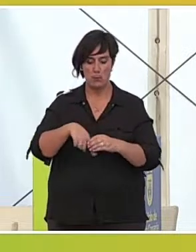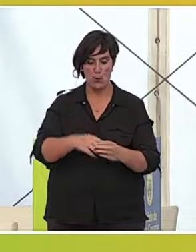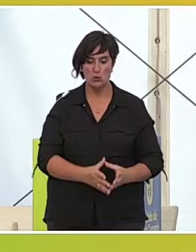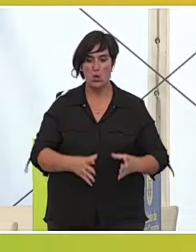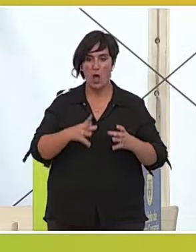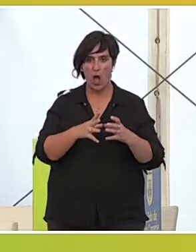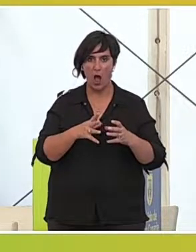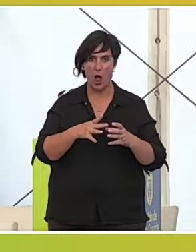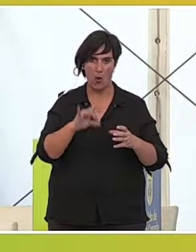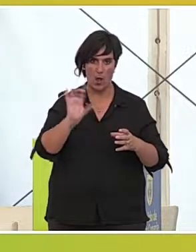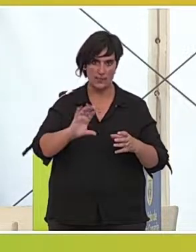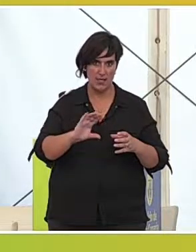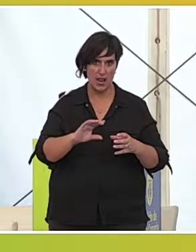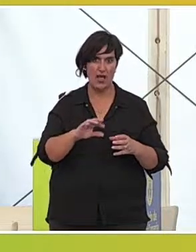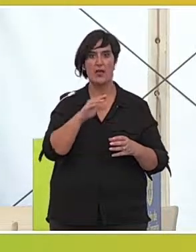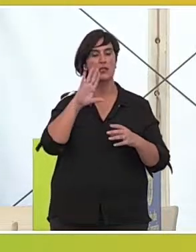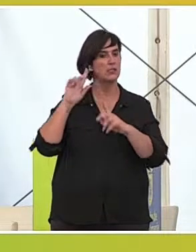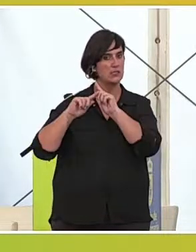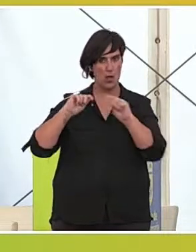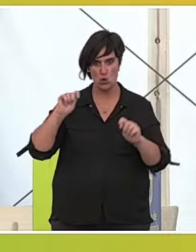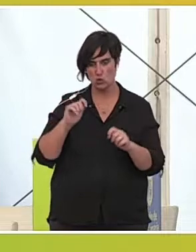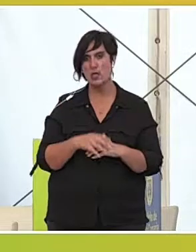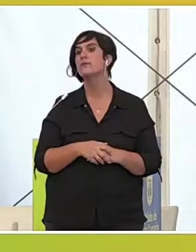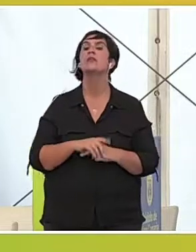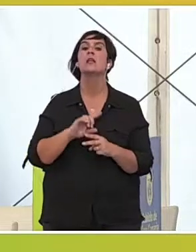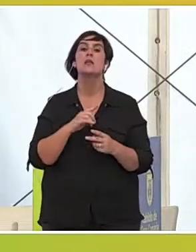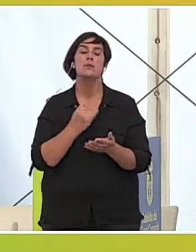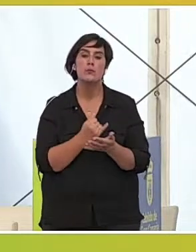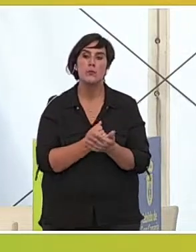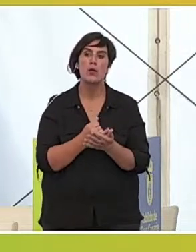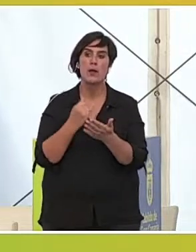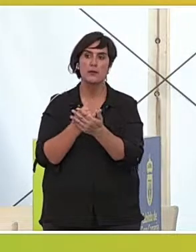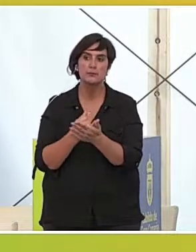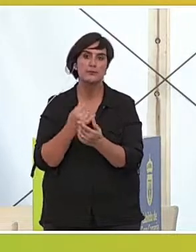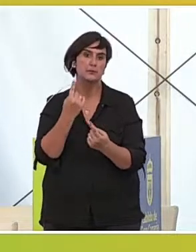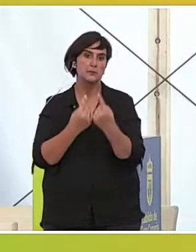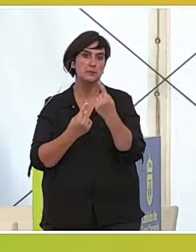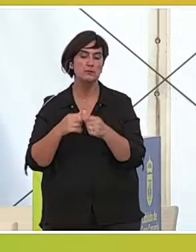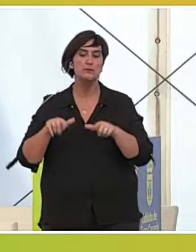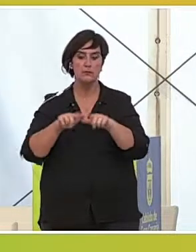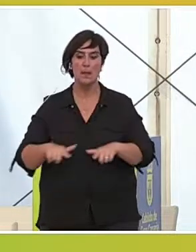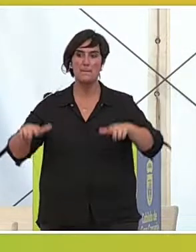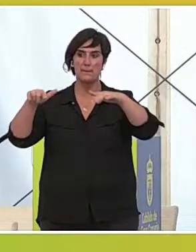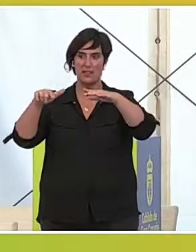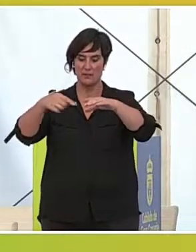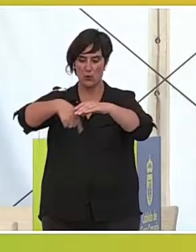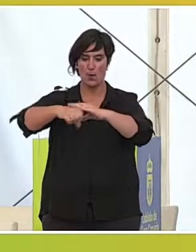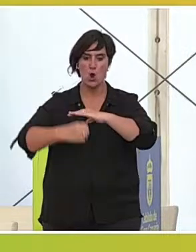Ricla, Zaragoza, y se han realizado pruebas parciales en la plataforma